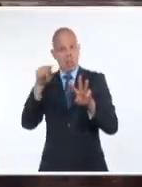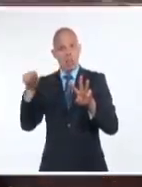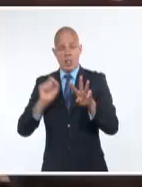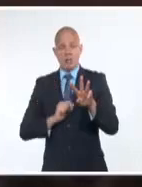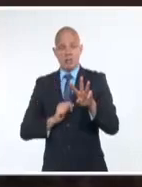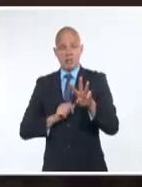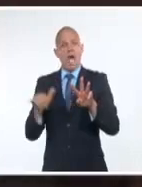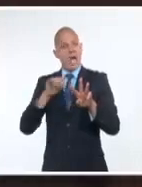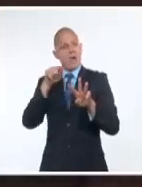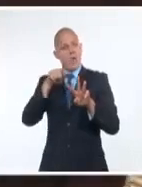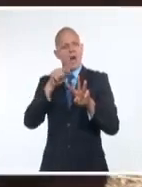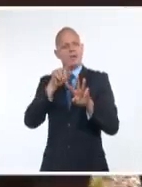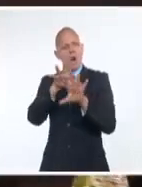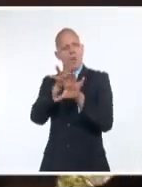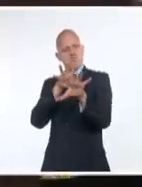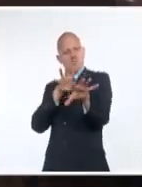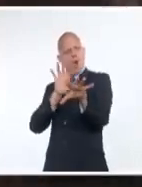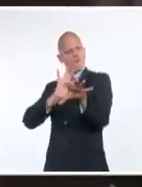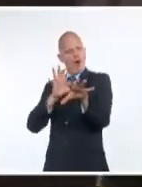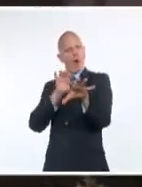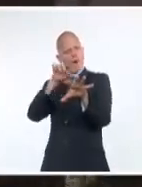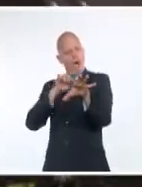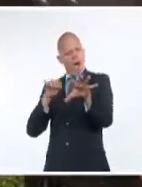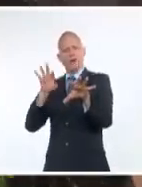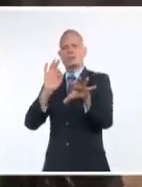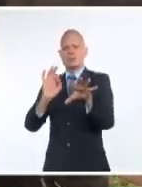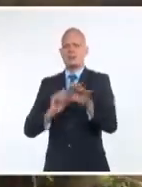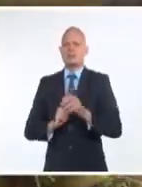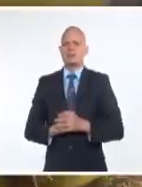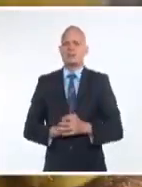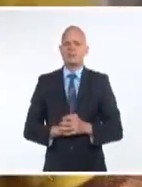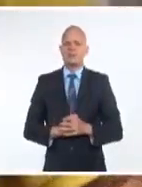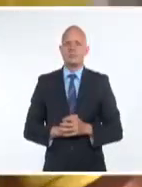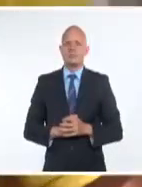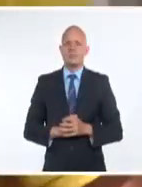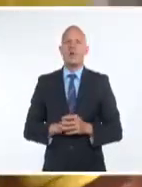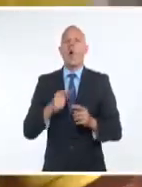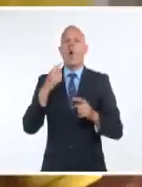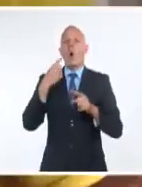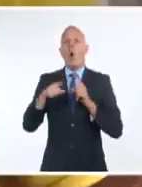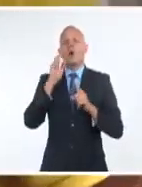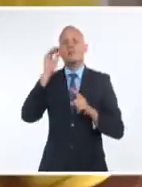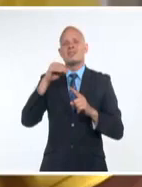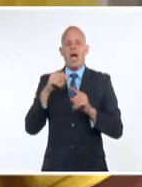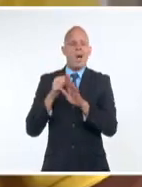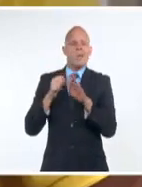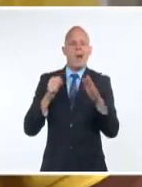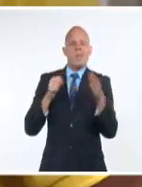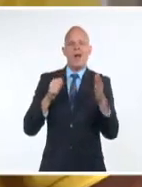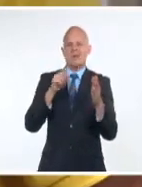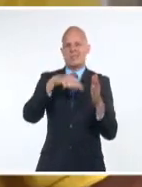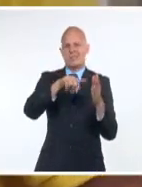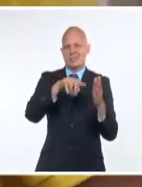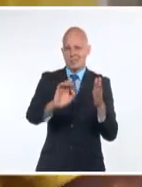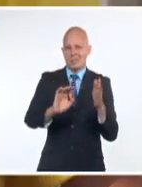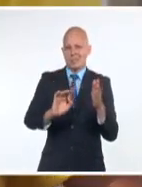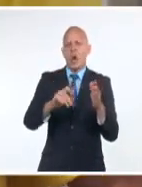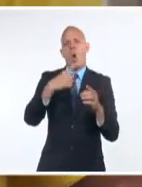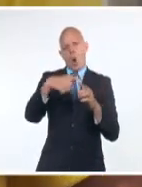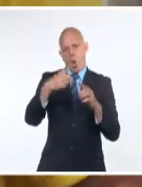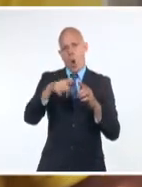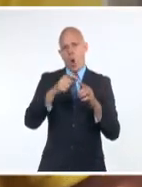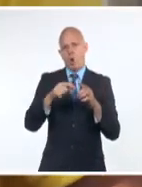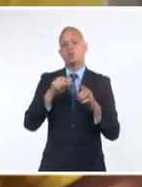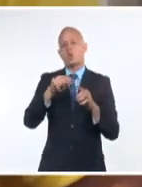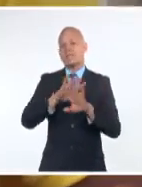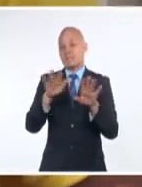sus cureñas originales. Y en lo que conocemos como las inmediaciones de la playa de Chivo, pues hay un cañón que se